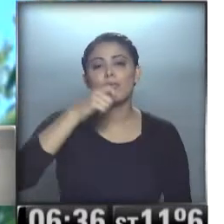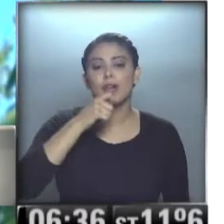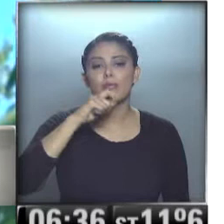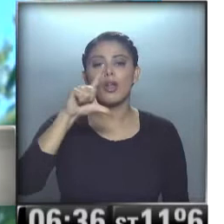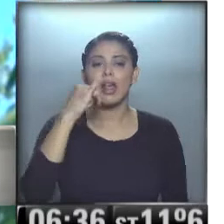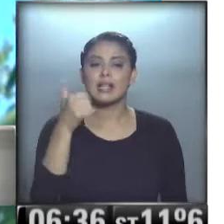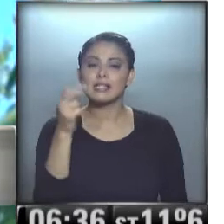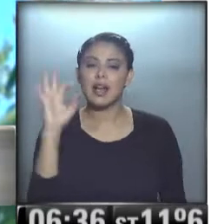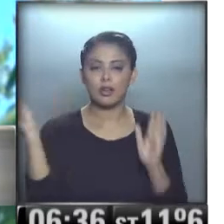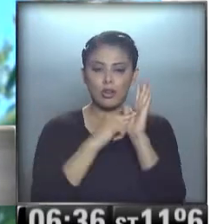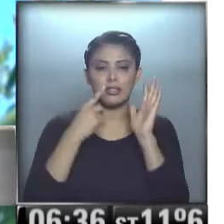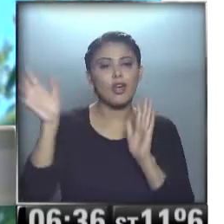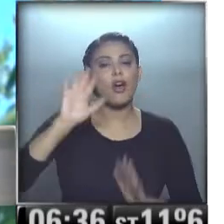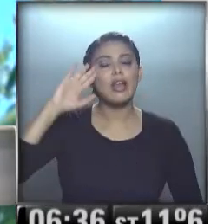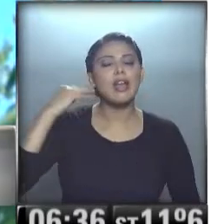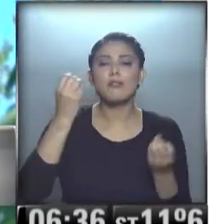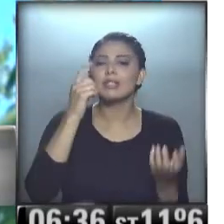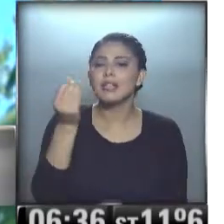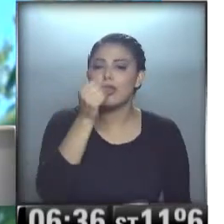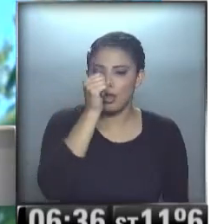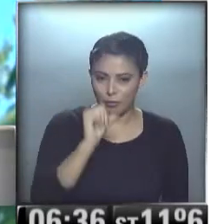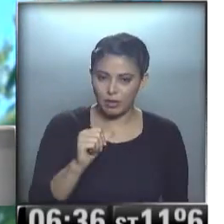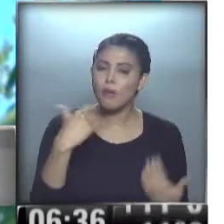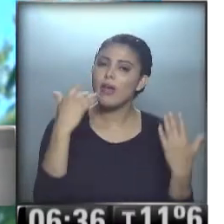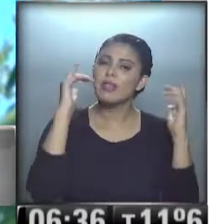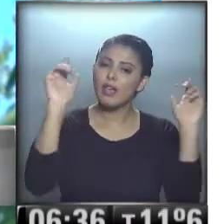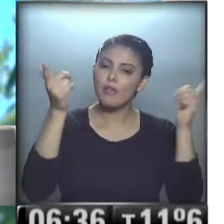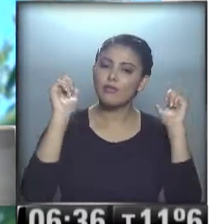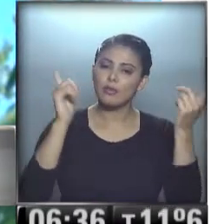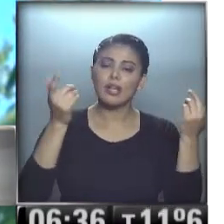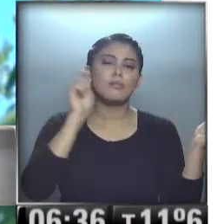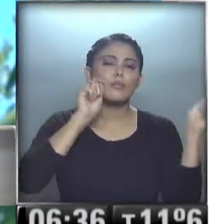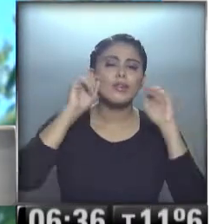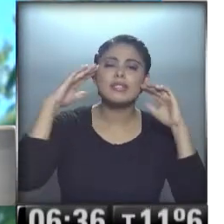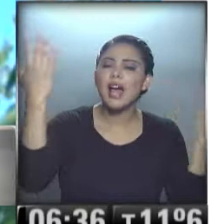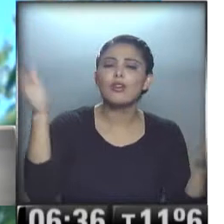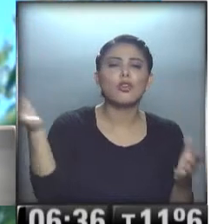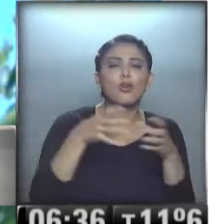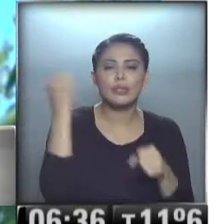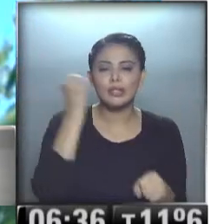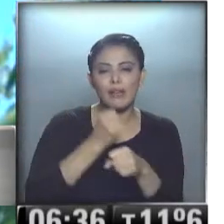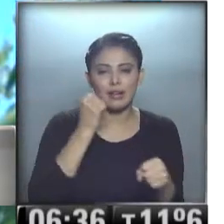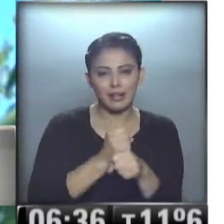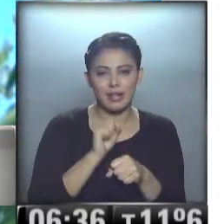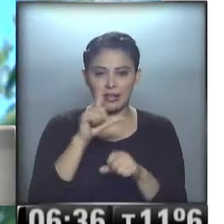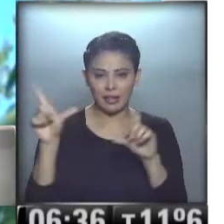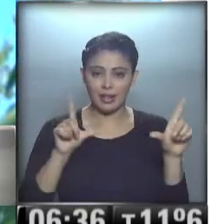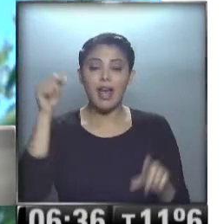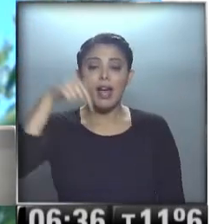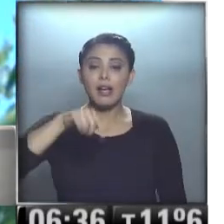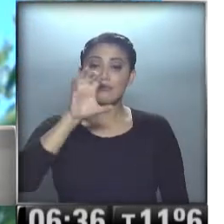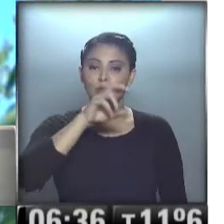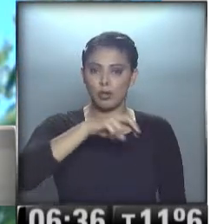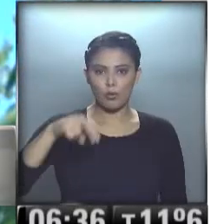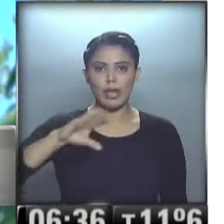uno de ellos, dice, hola Nadia, buen fin de semana, que la disfrutes. Y muchos saludos a ese equipazo del canal. Acá en Neuquén, un